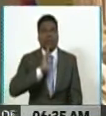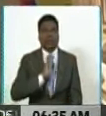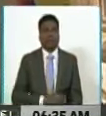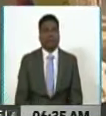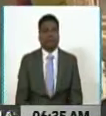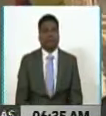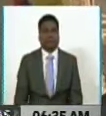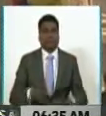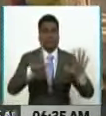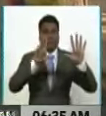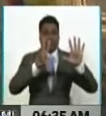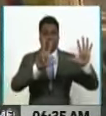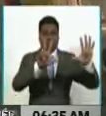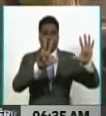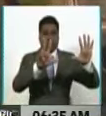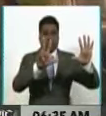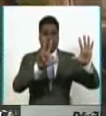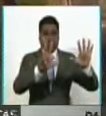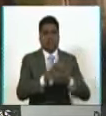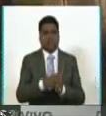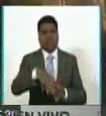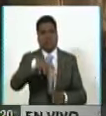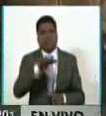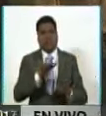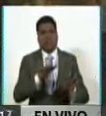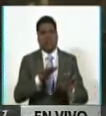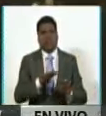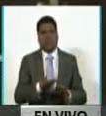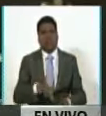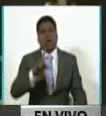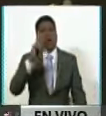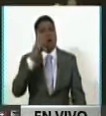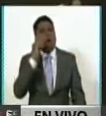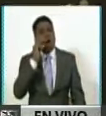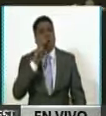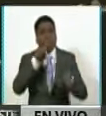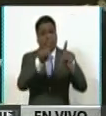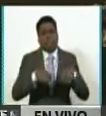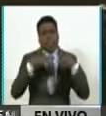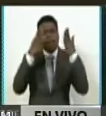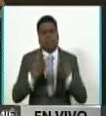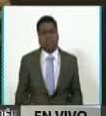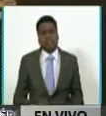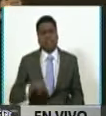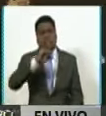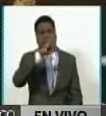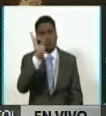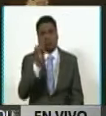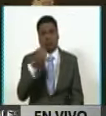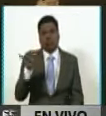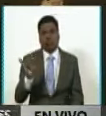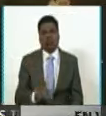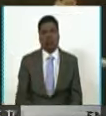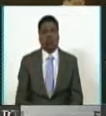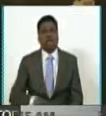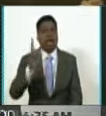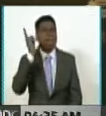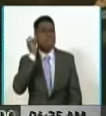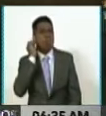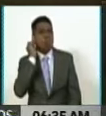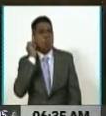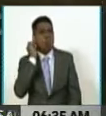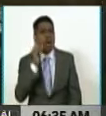Los ciudadanos Álvaro Muñoz, campesino y dirigente político por el Estado Zulia. La ciudadana Yanay Pérez,